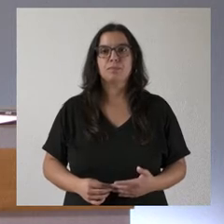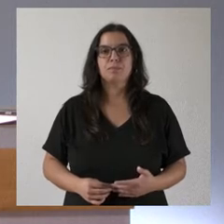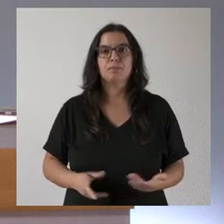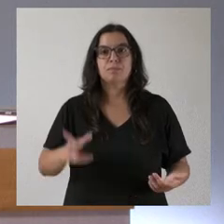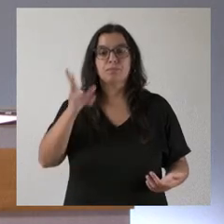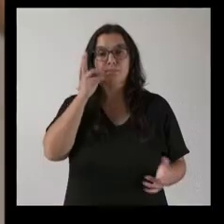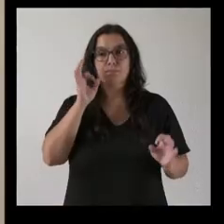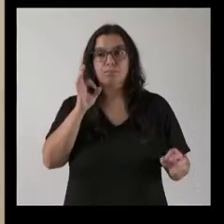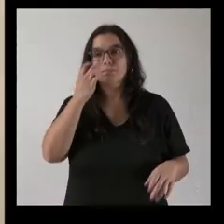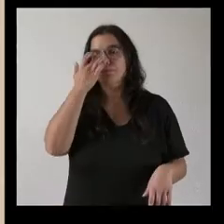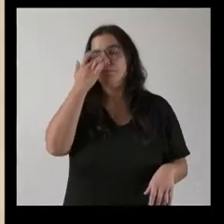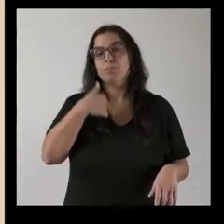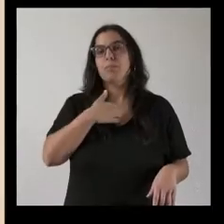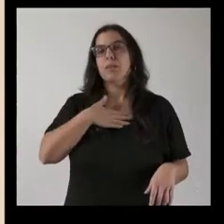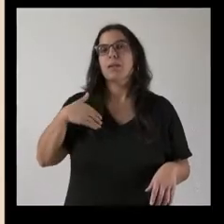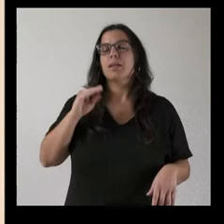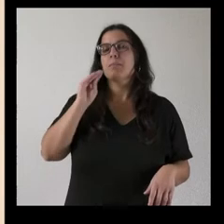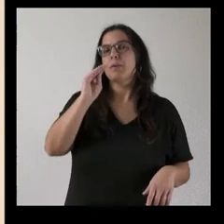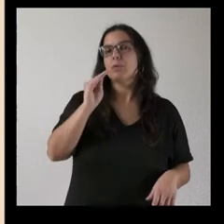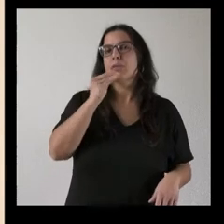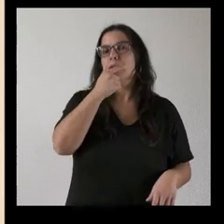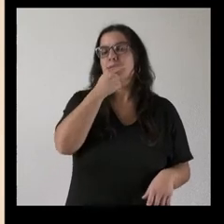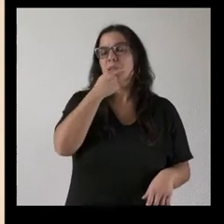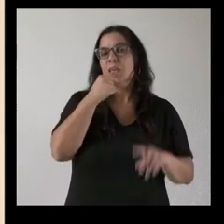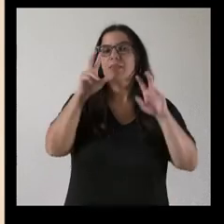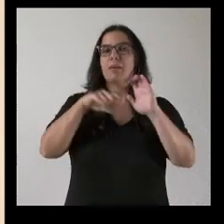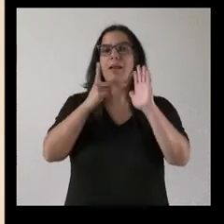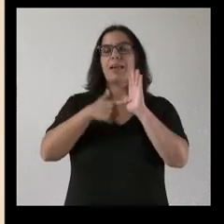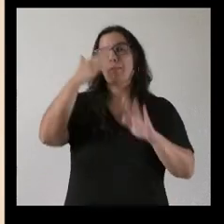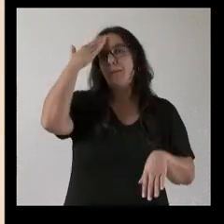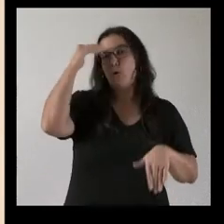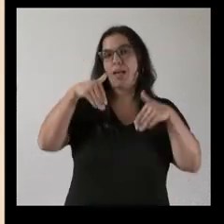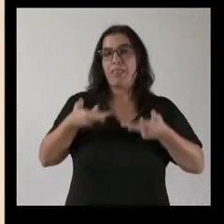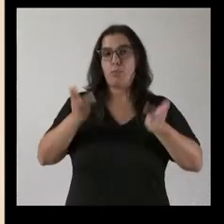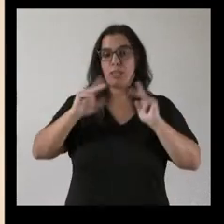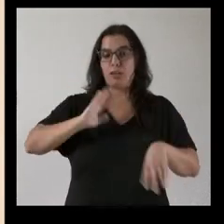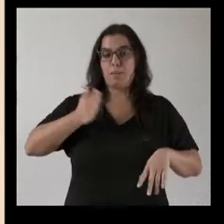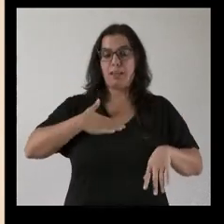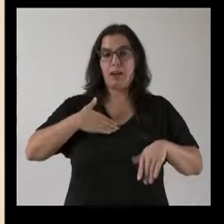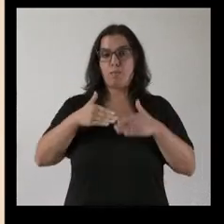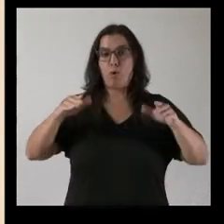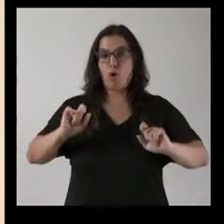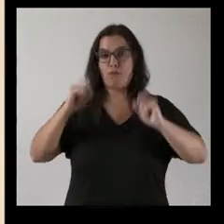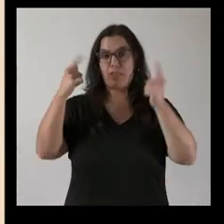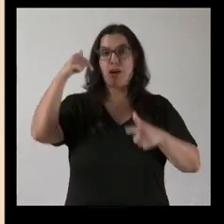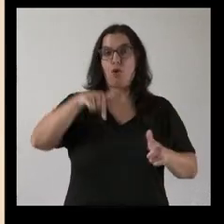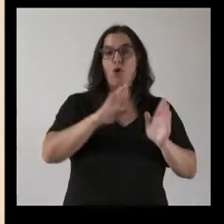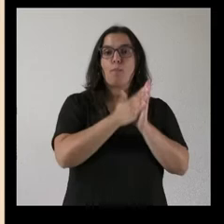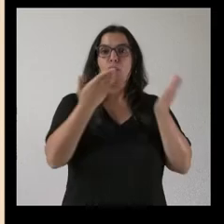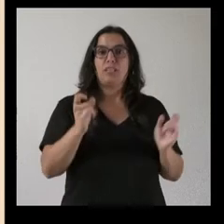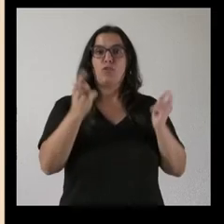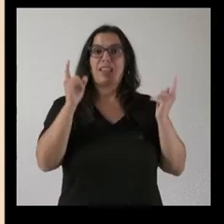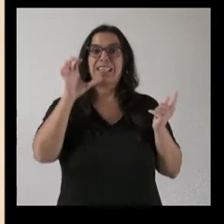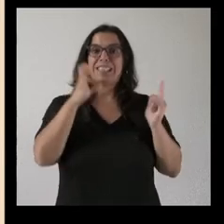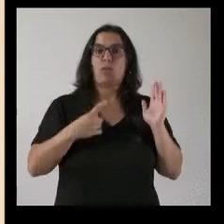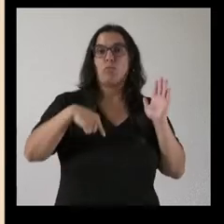quería preguntar el portavoz también sobre la ley de memoria democrática que entra en vigor mañana Hoy se ha publicado en el boletín oficial del estado